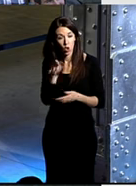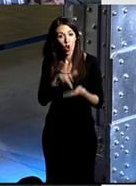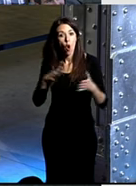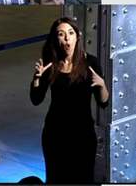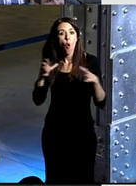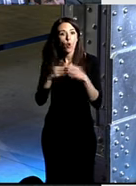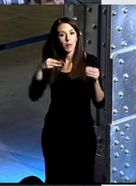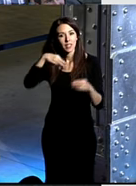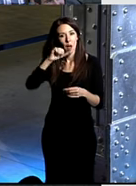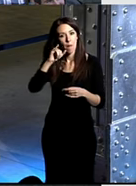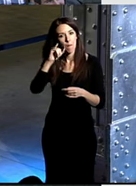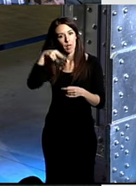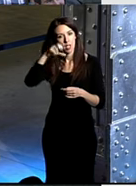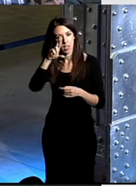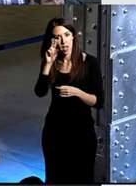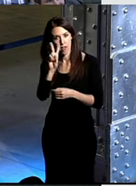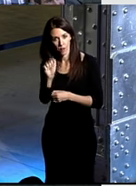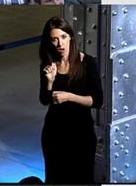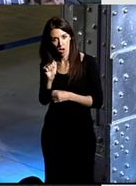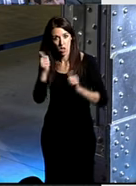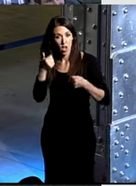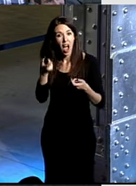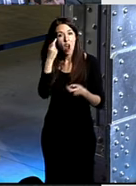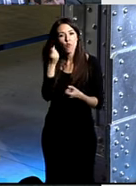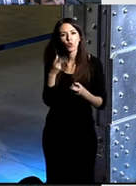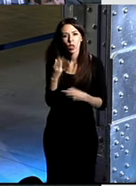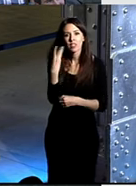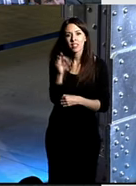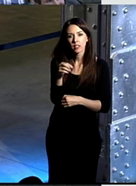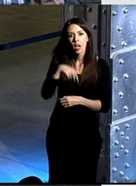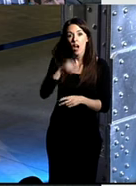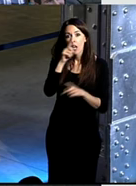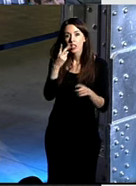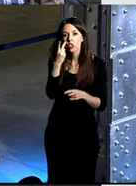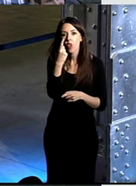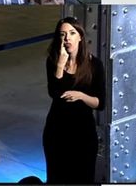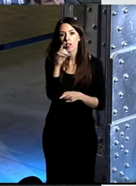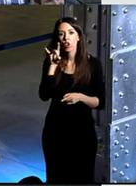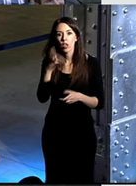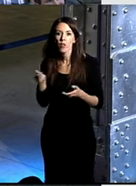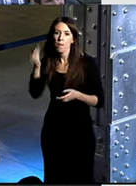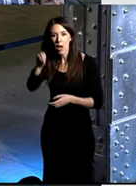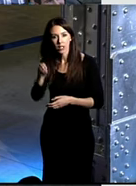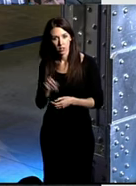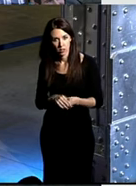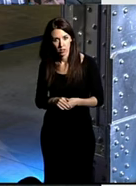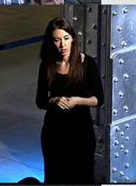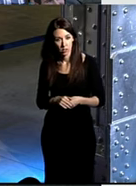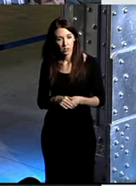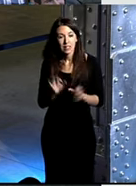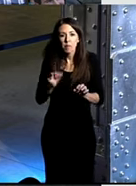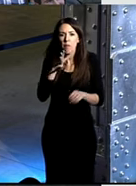Universidad Minerva. La Universidad Minerva empezó con 30 alumnos. Este año tiene 115 más. ¿Qué tiene de especial la